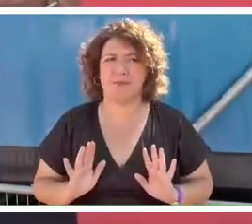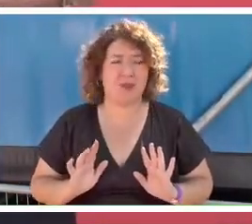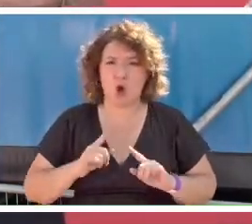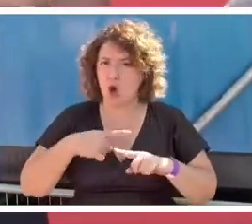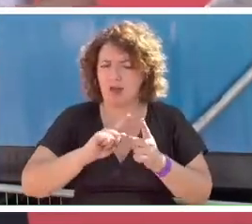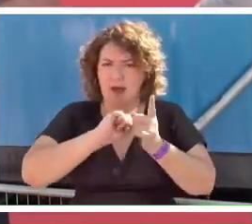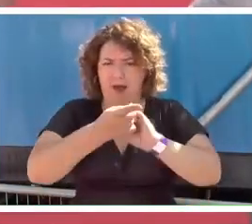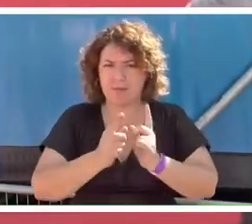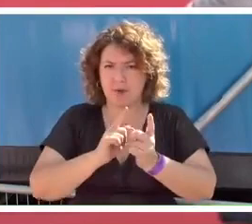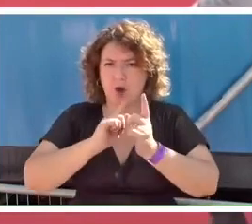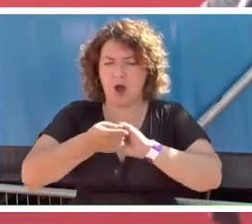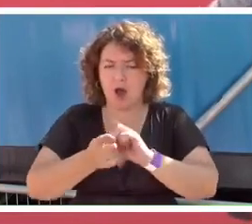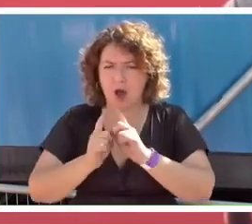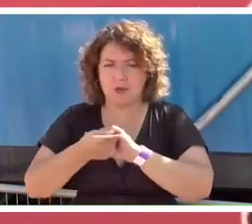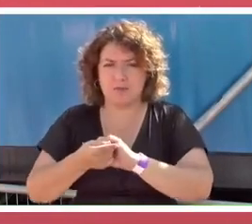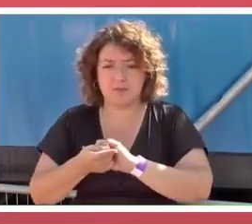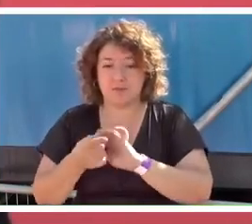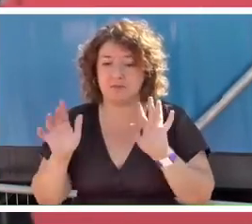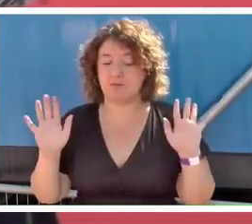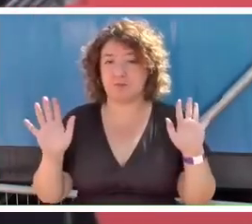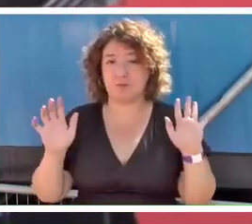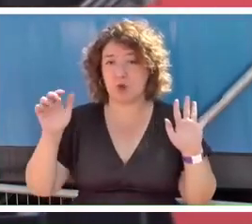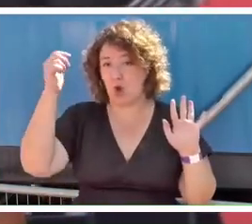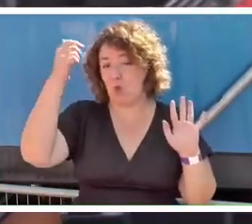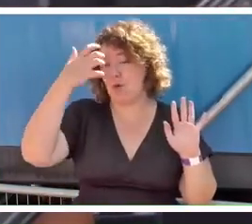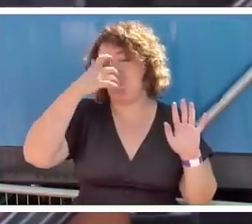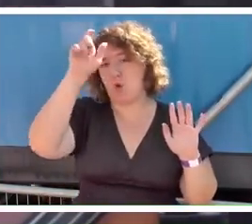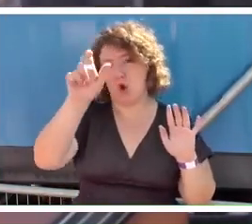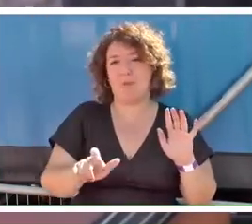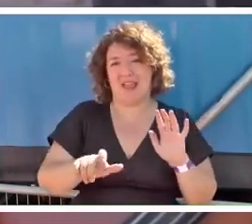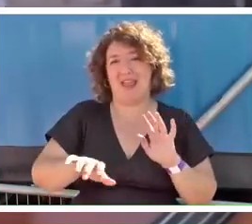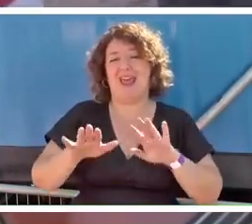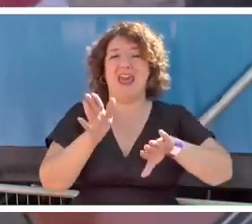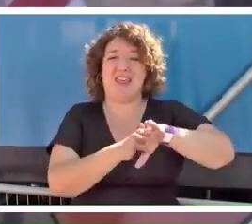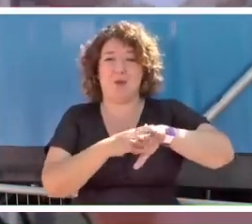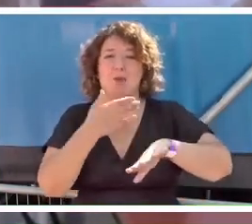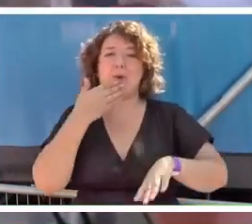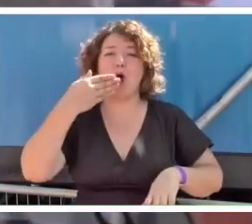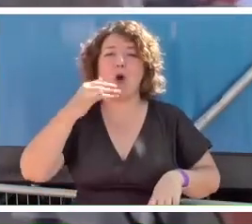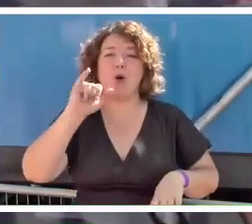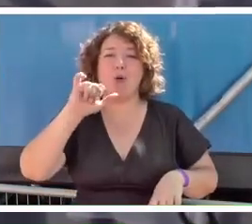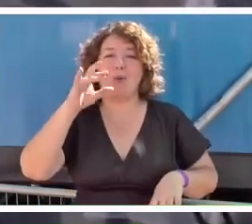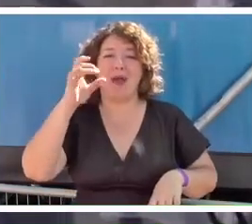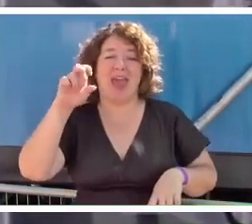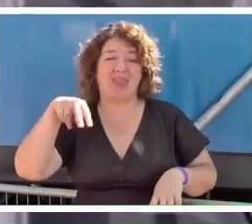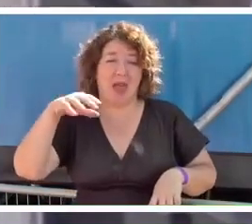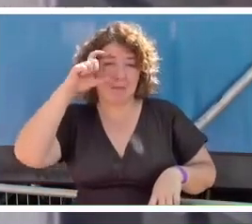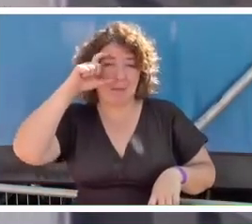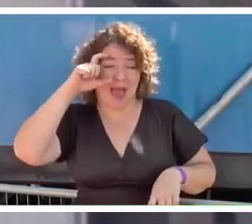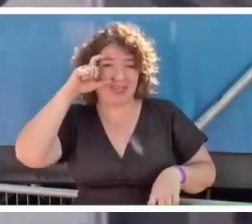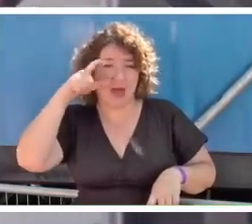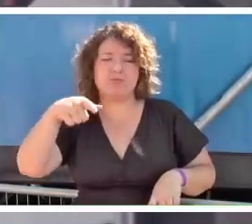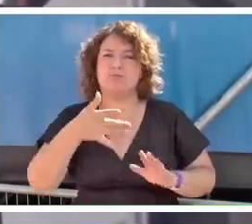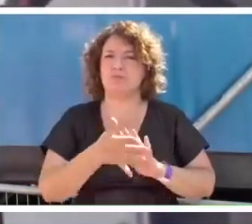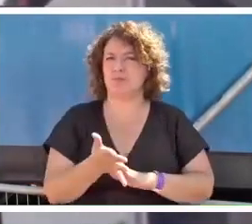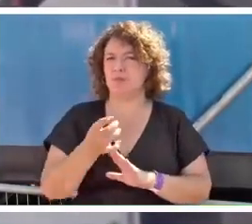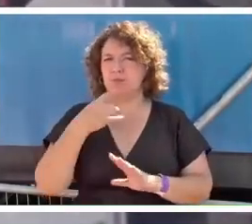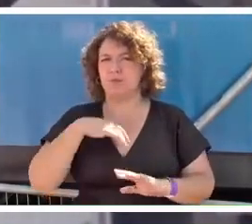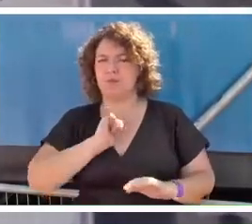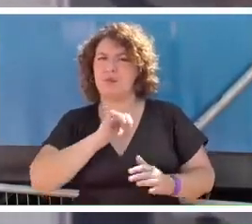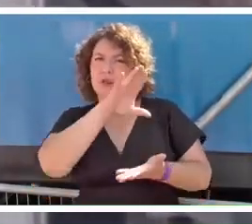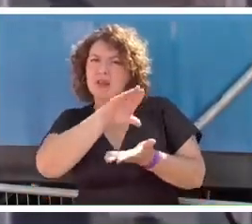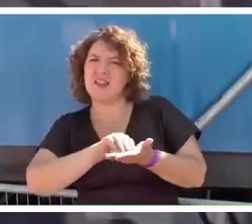las cosas que un hombre que no es de izquierdas, como es Biden, gira hacia tesis, por ejemplo,